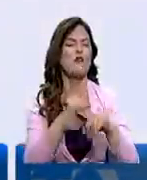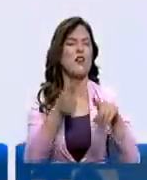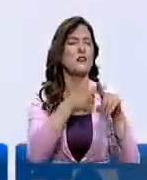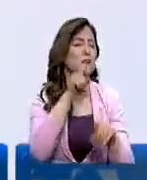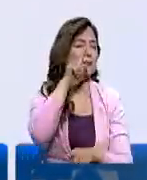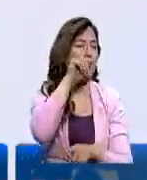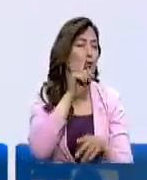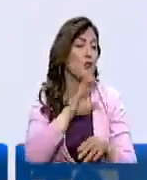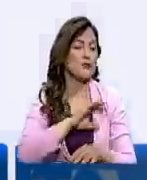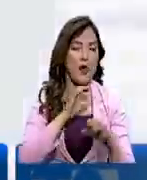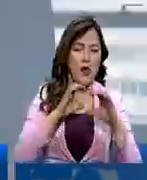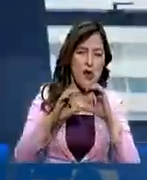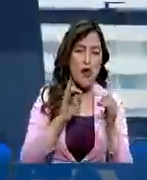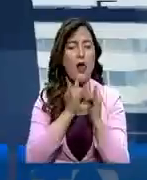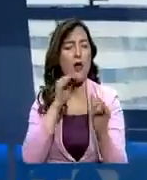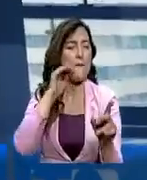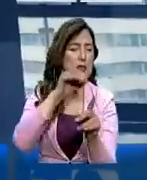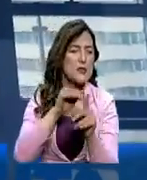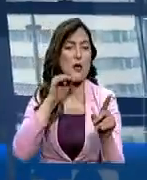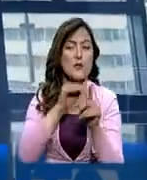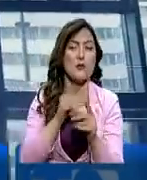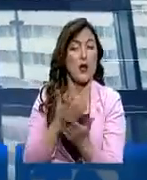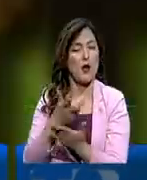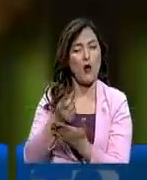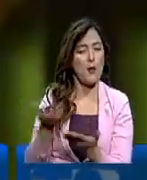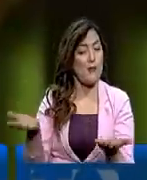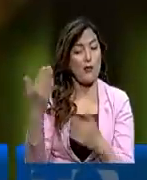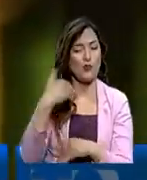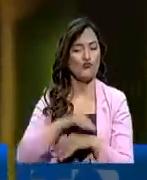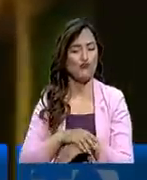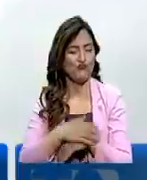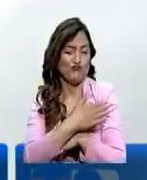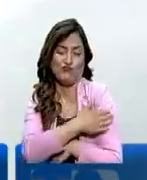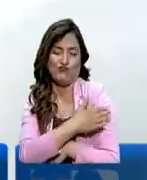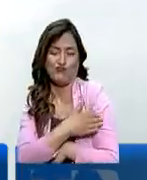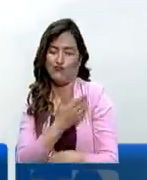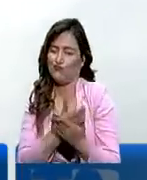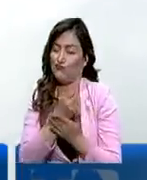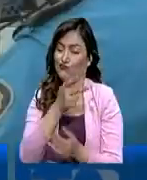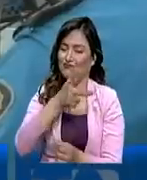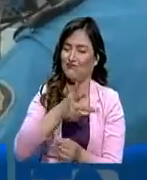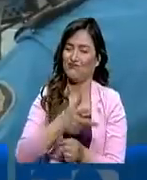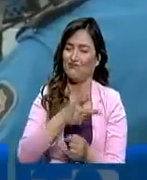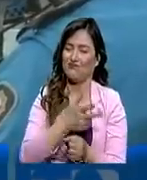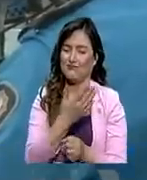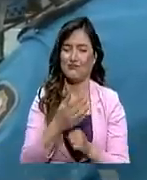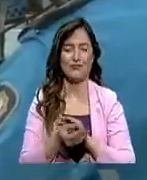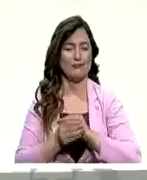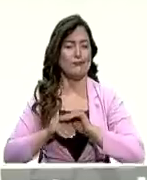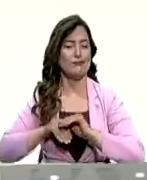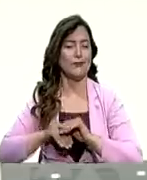funcionarios del municipio, donde se habla sobre la intención de compras irregulares de los dispositivos. Fernanda